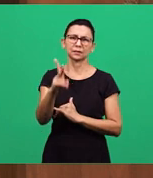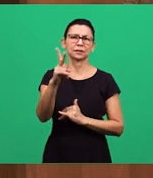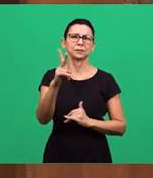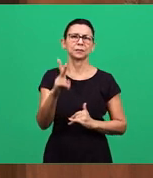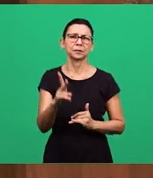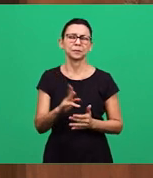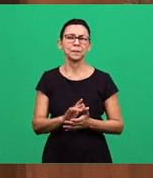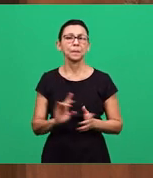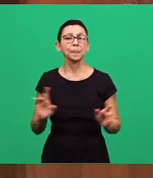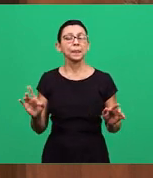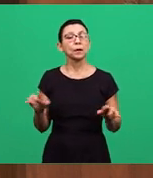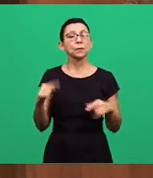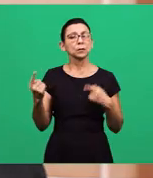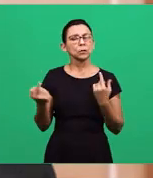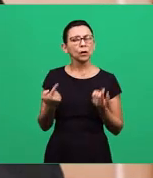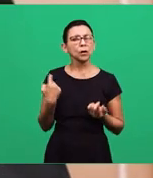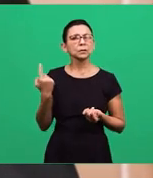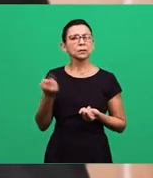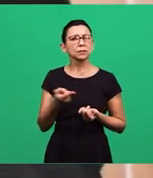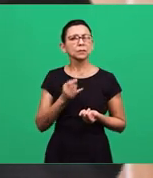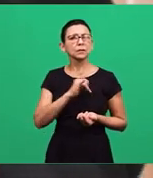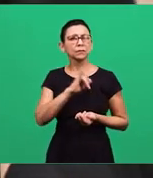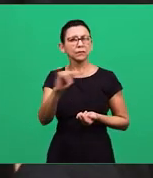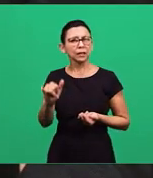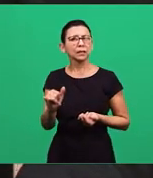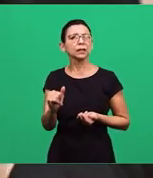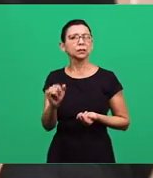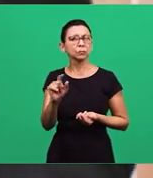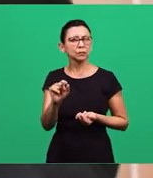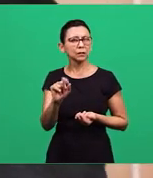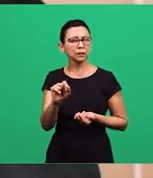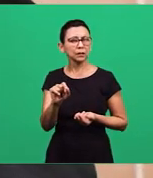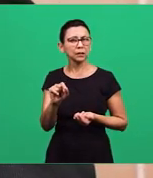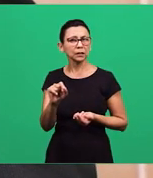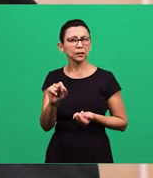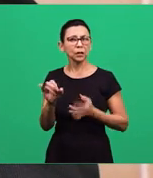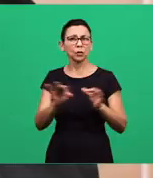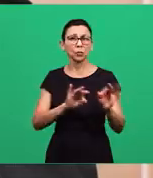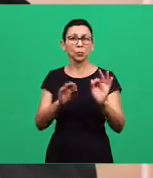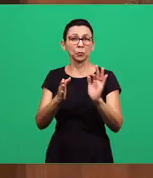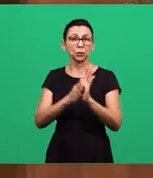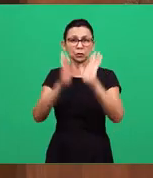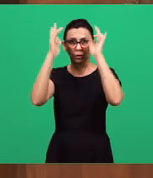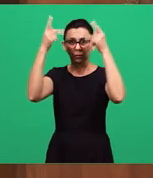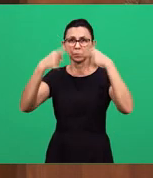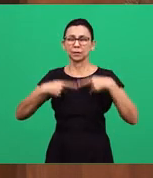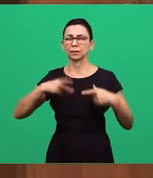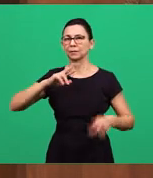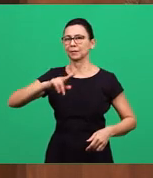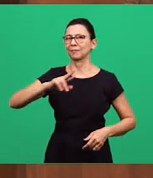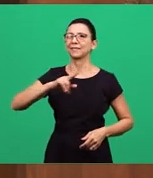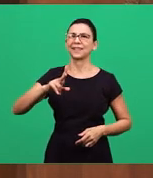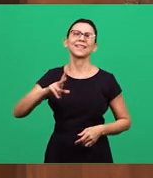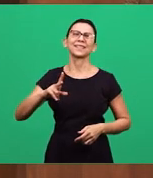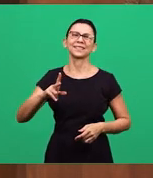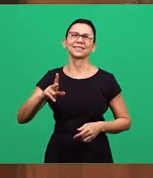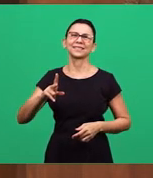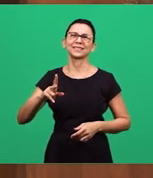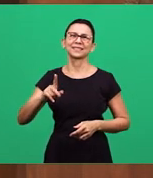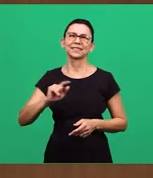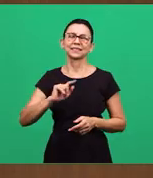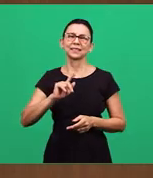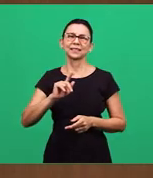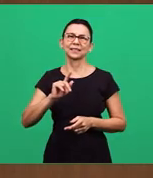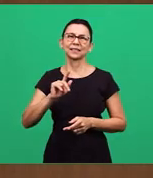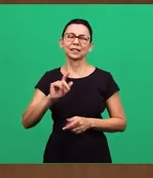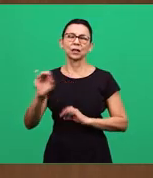la mente humana, mas estamos hablando de un proyecto concebido desde la eternidad de Dios. Entonces,